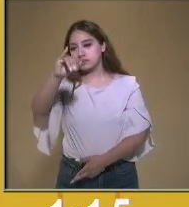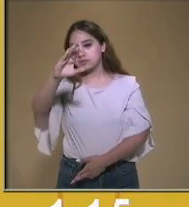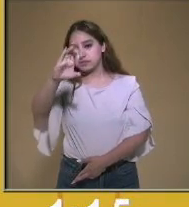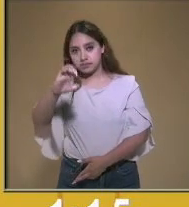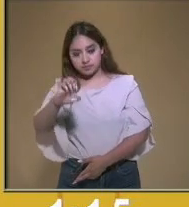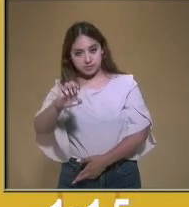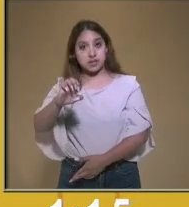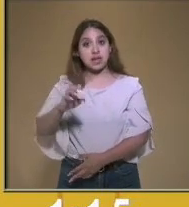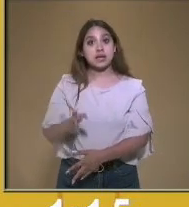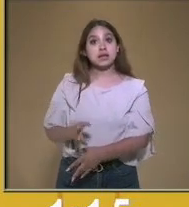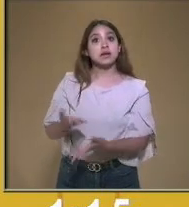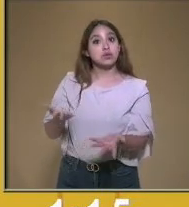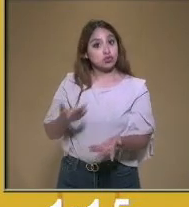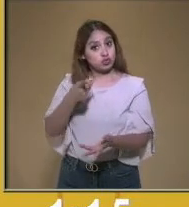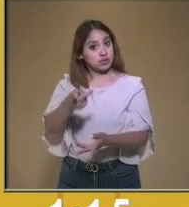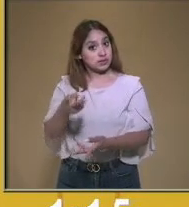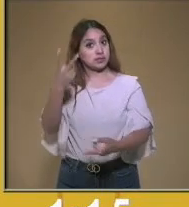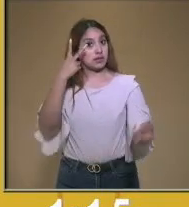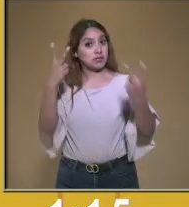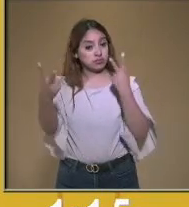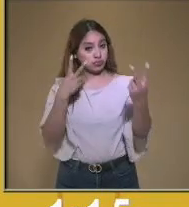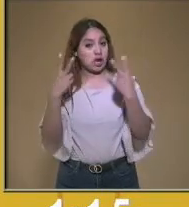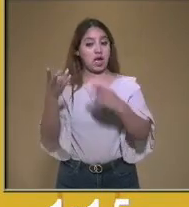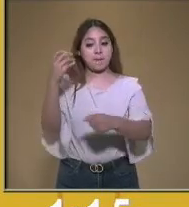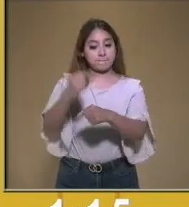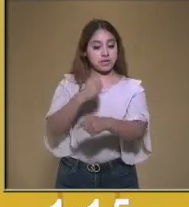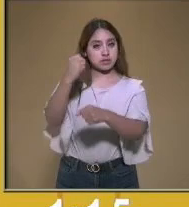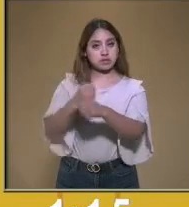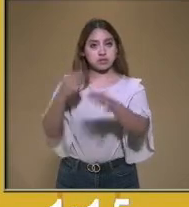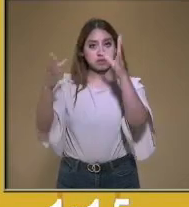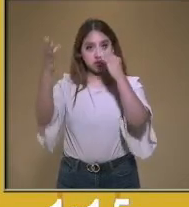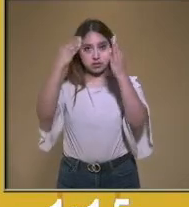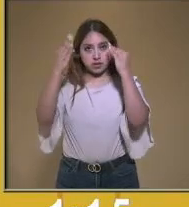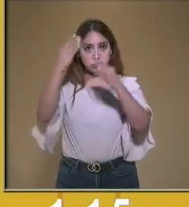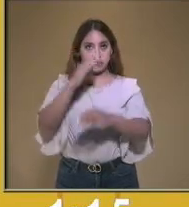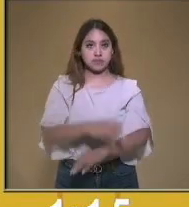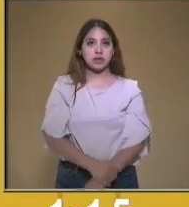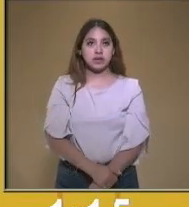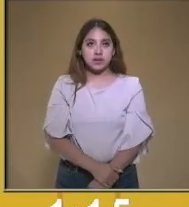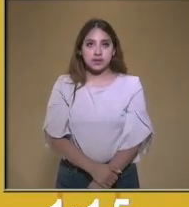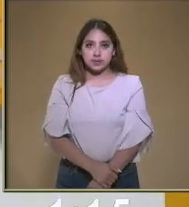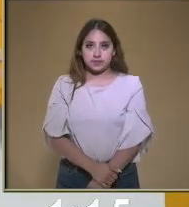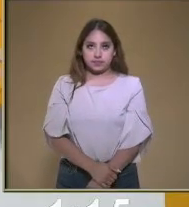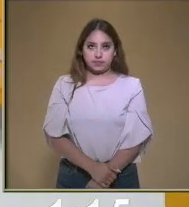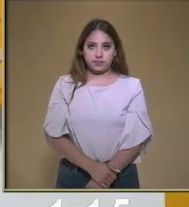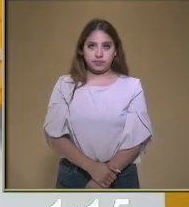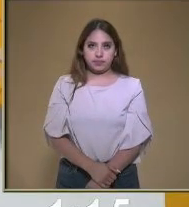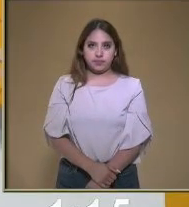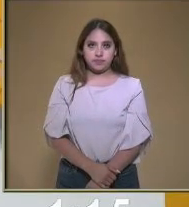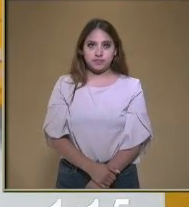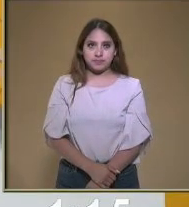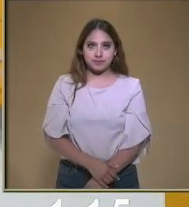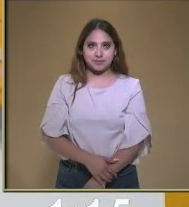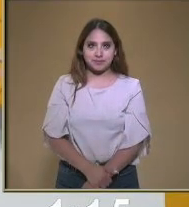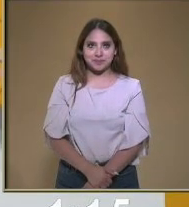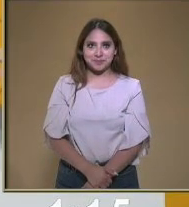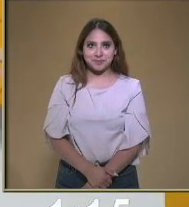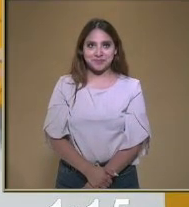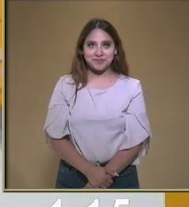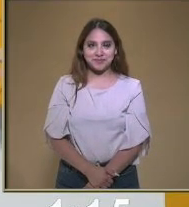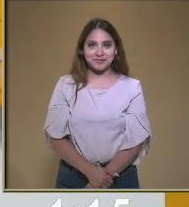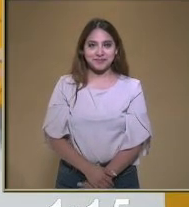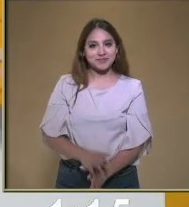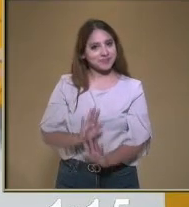acompañen en este tiempo de repaso de los aprendizajes. Así es. Bueno, pues ahorita vamos a ver